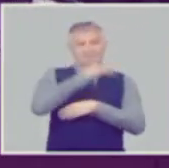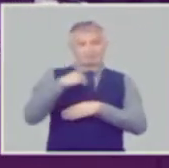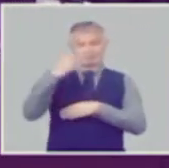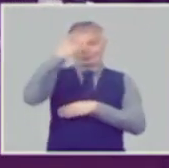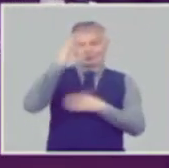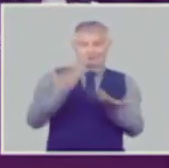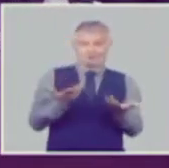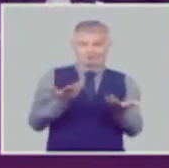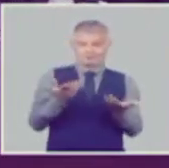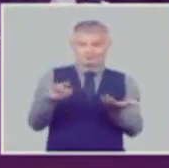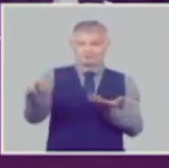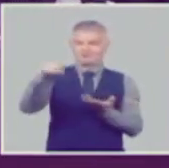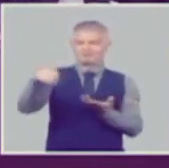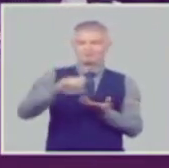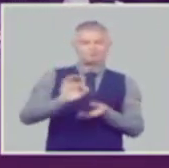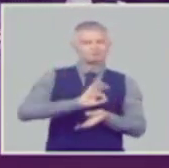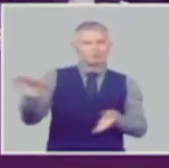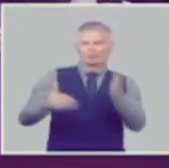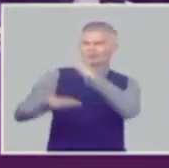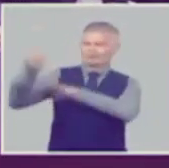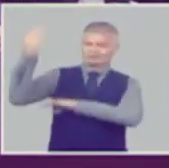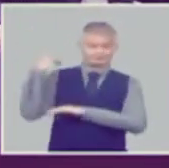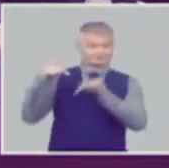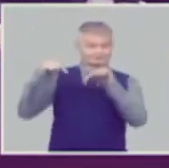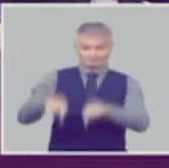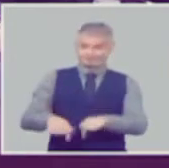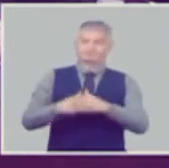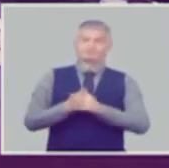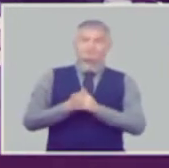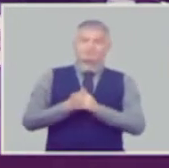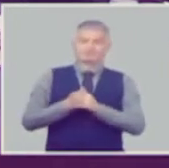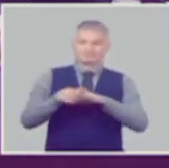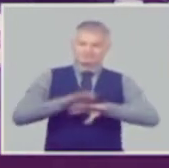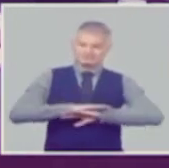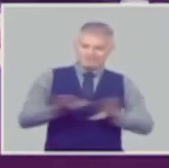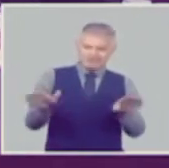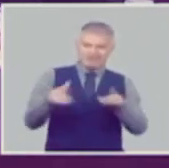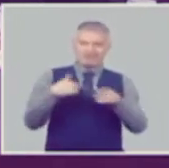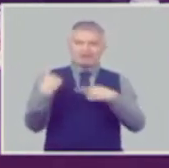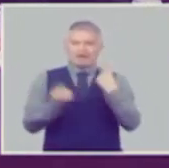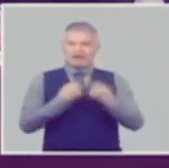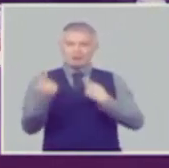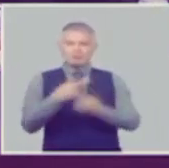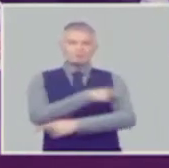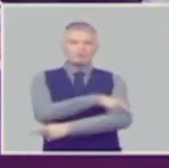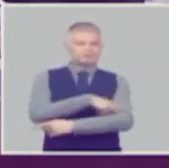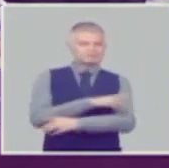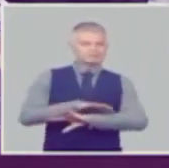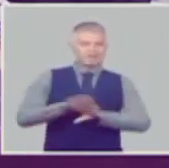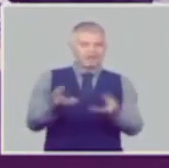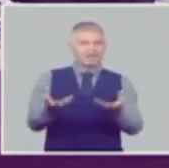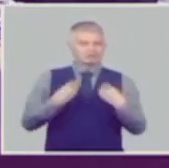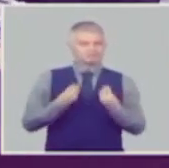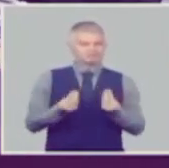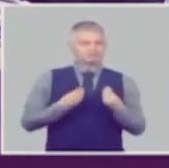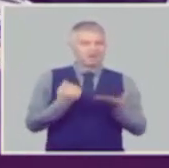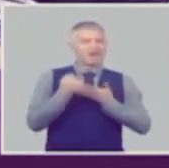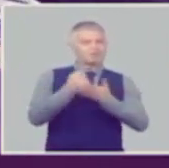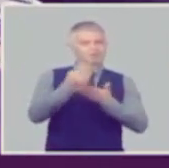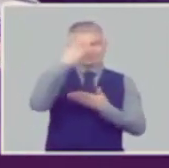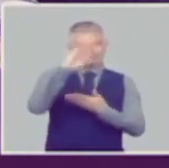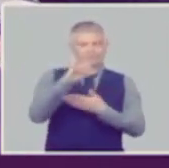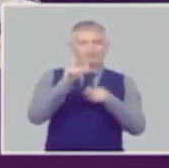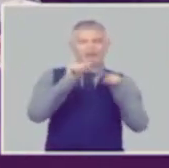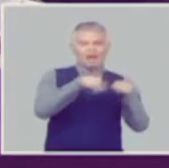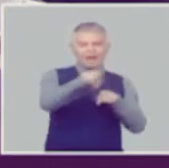contingente no tiene precedentes. Pero su obra ya caló tan hondo en las naciones que la reciben que de su agradecimiento brotó